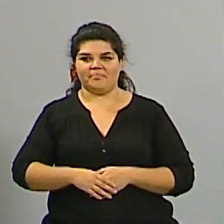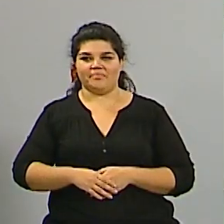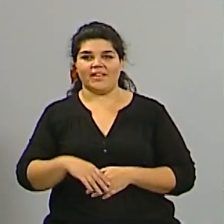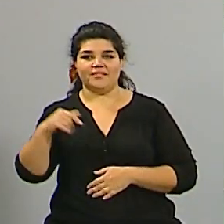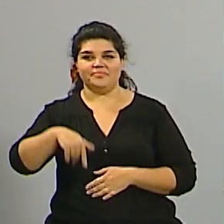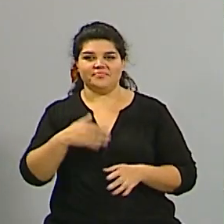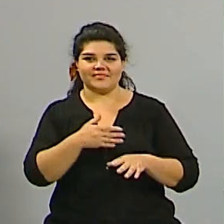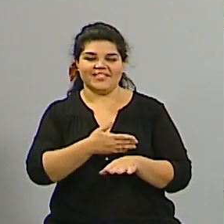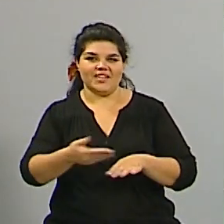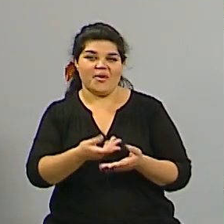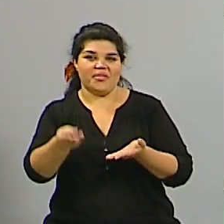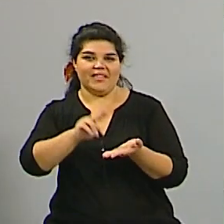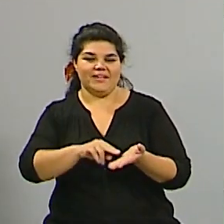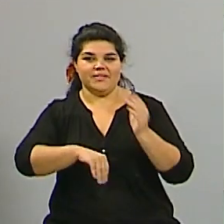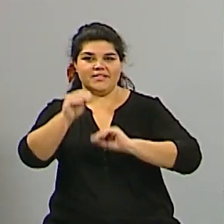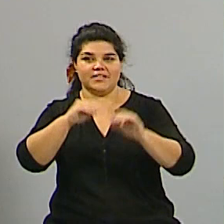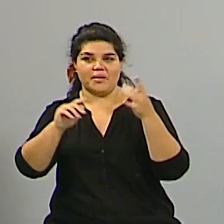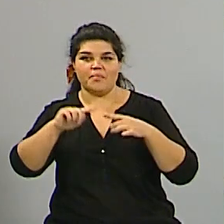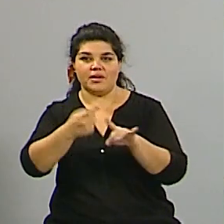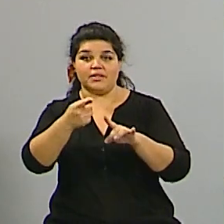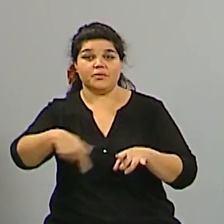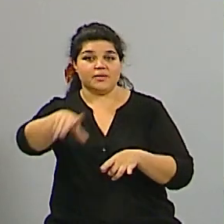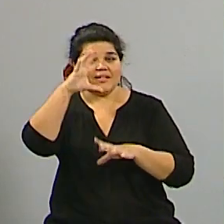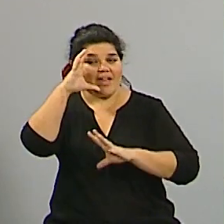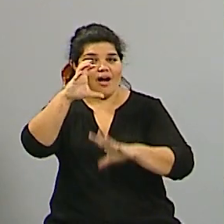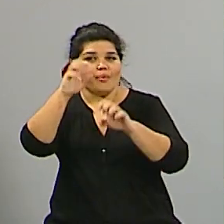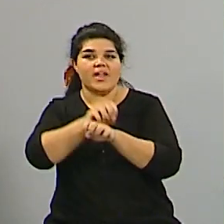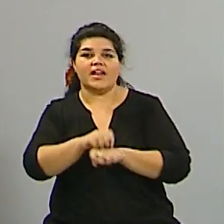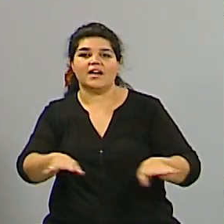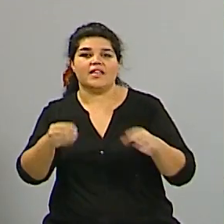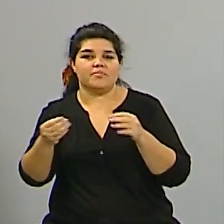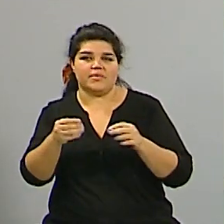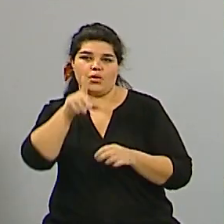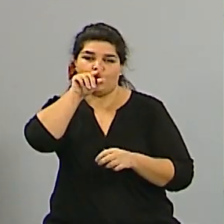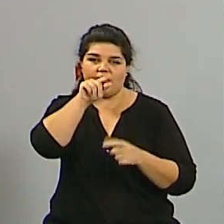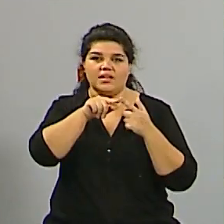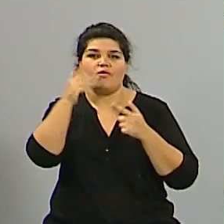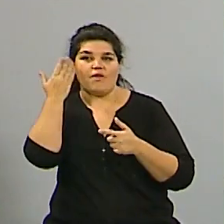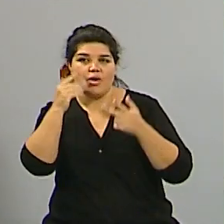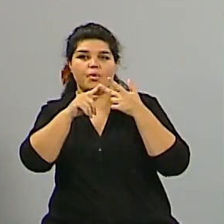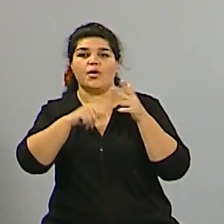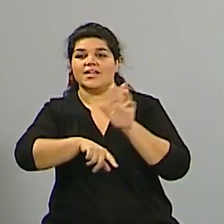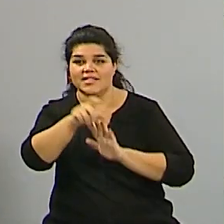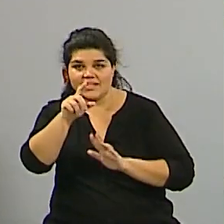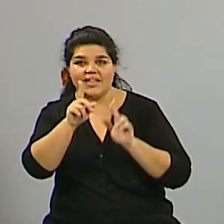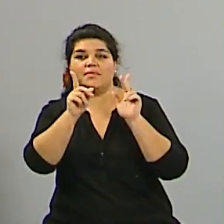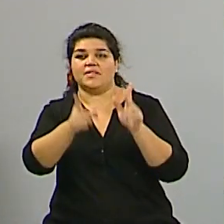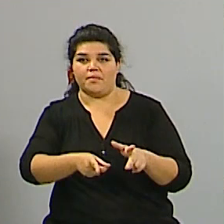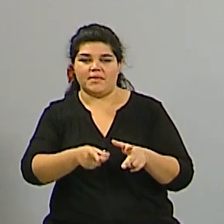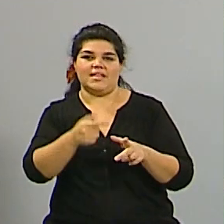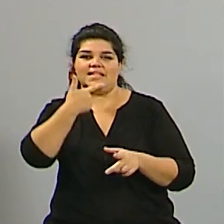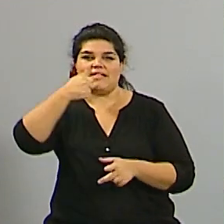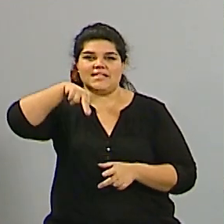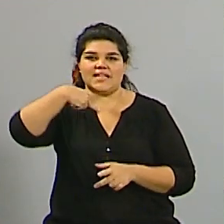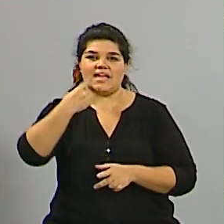Bueno, estamos de vuelta en Chat Político. Recuerden que estamos en las redes. Ustedes nos pueden encontrar en Twitter, en Facebook, en Instagram también. Nos pueden buscar como